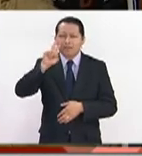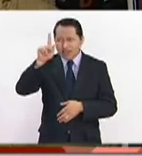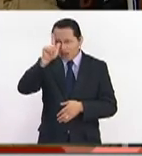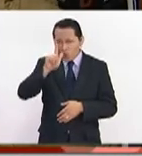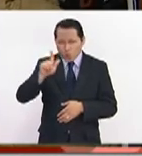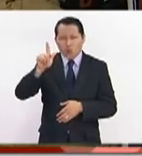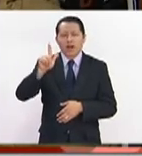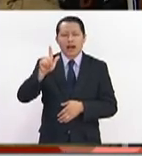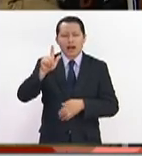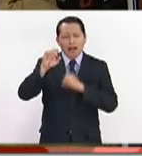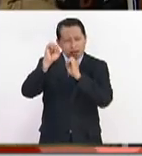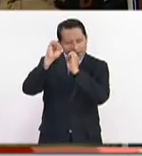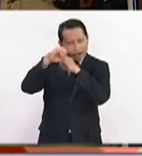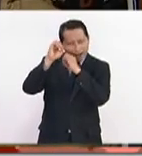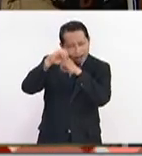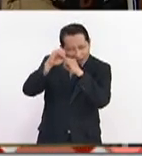2